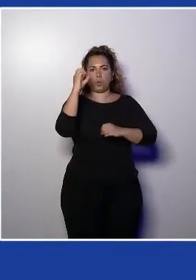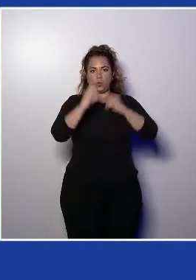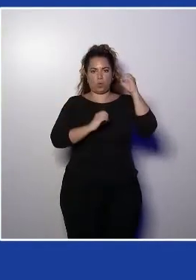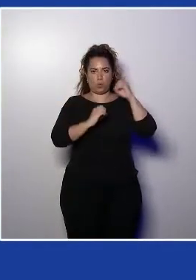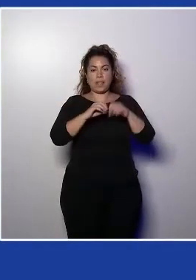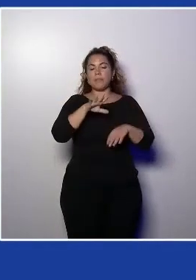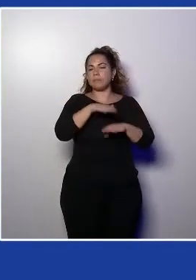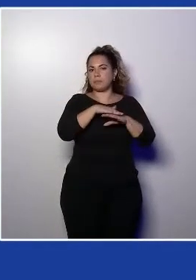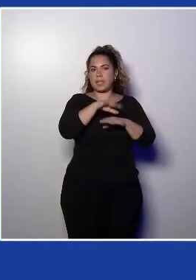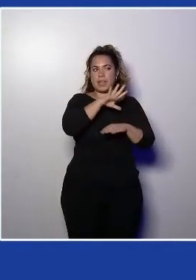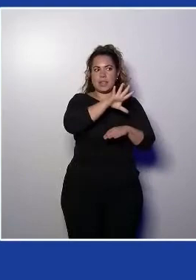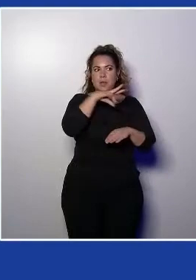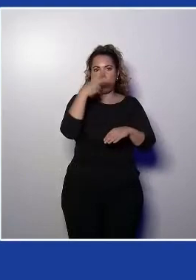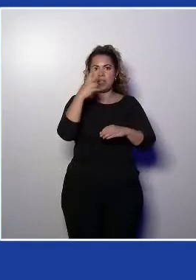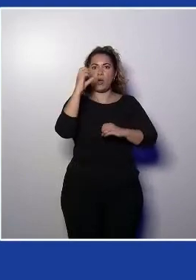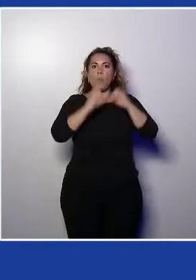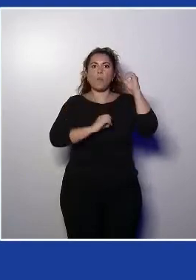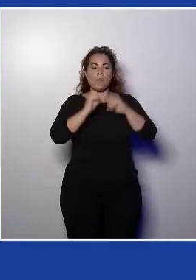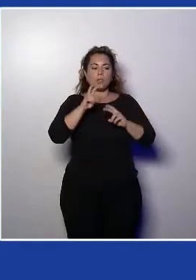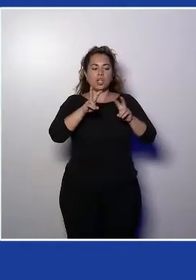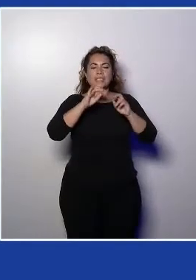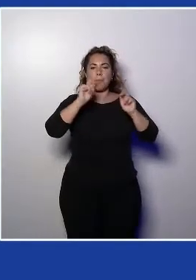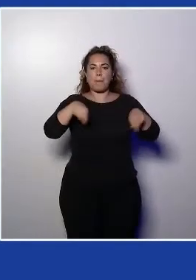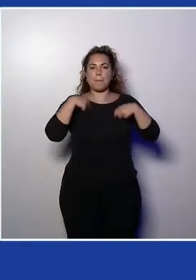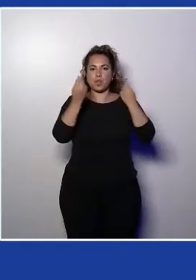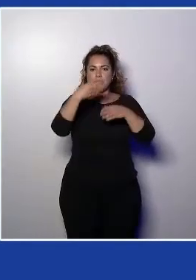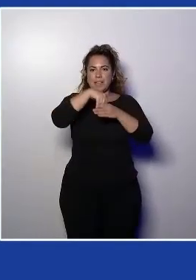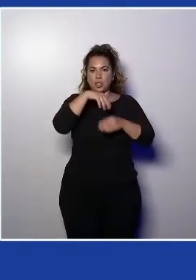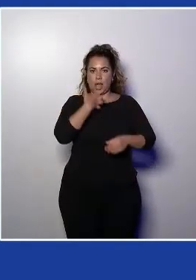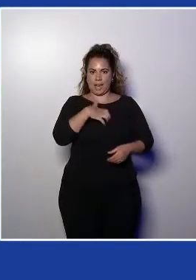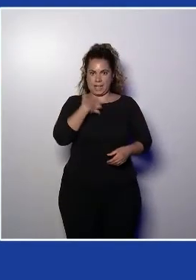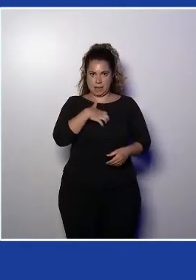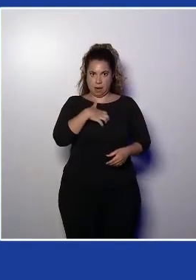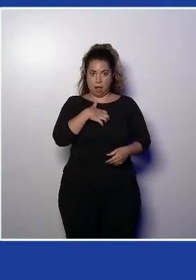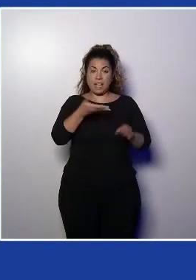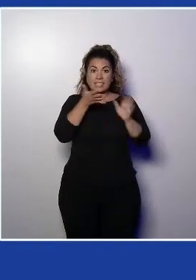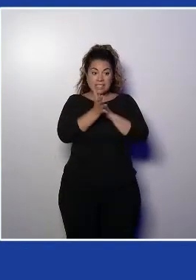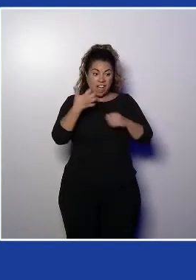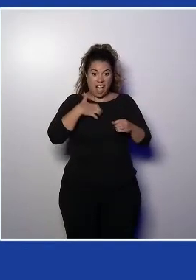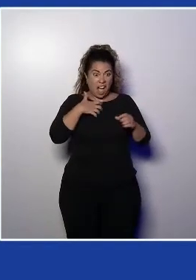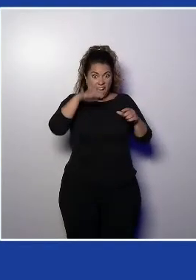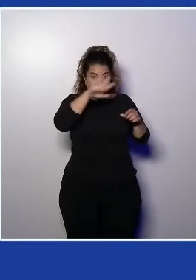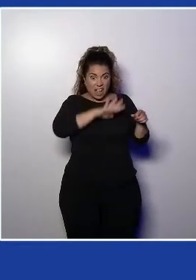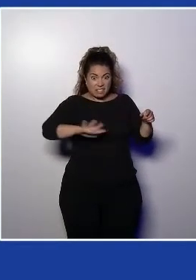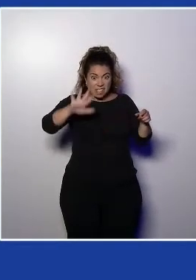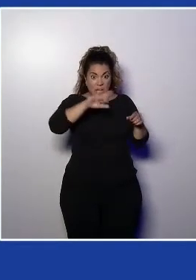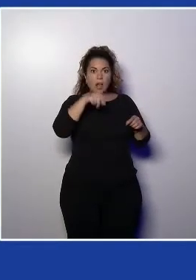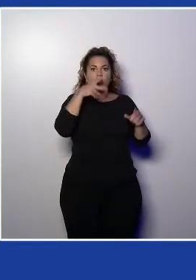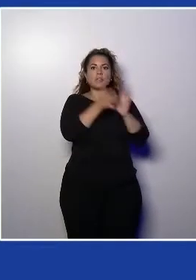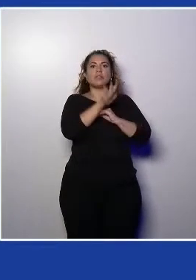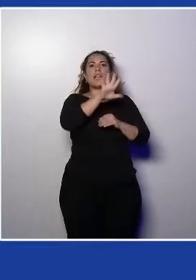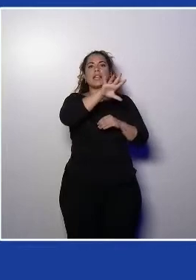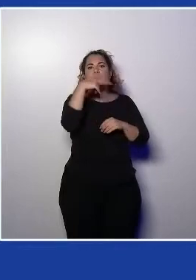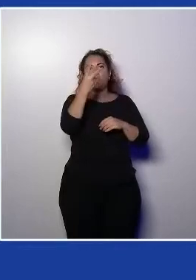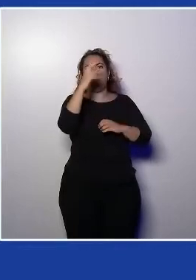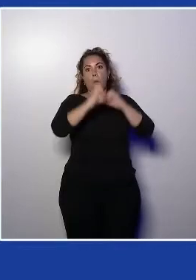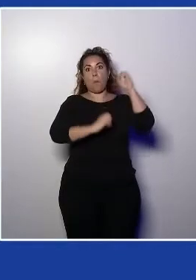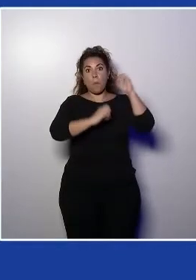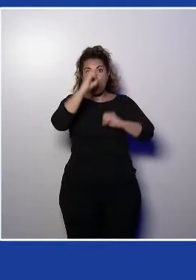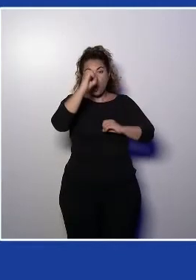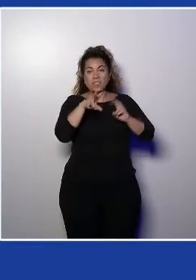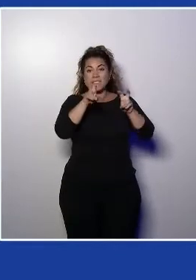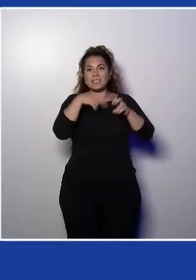el 52% de la biodiversidad de la República Argentina. O sea, de toda la Argentina, el 52%